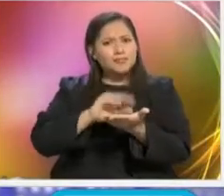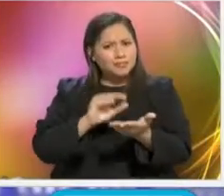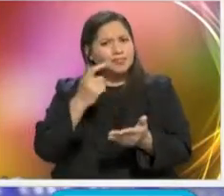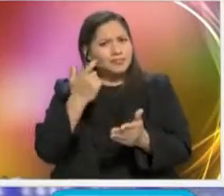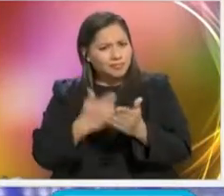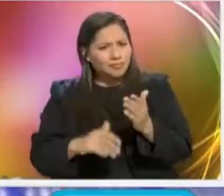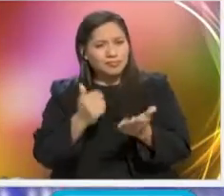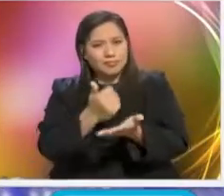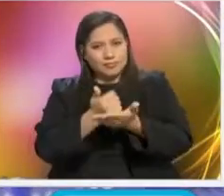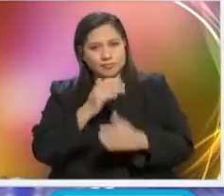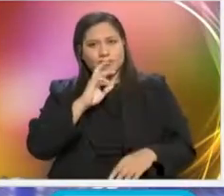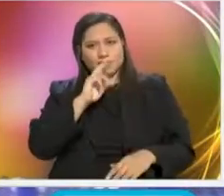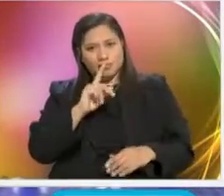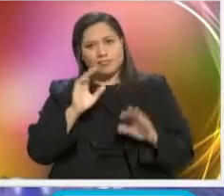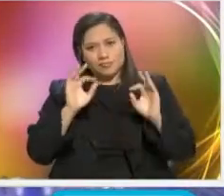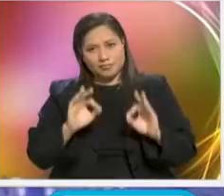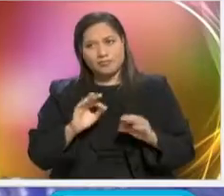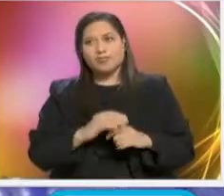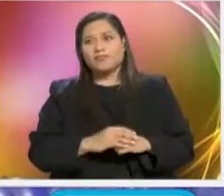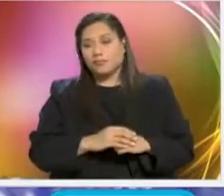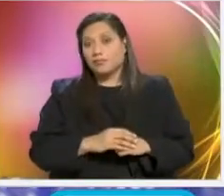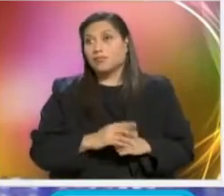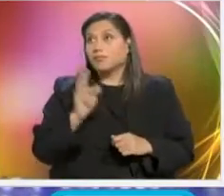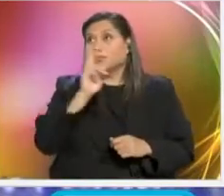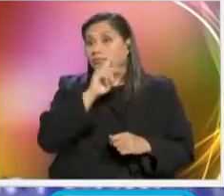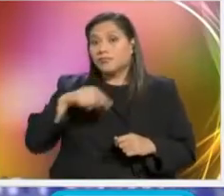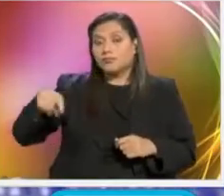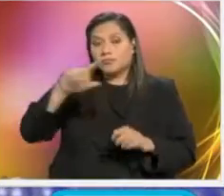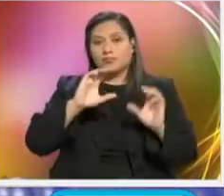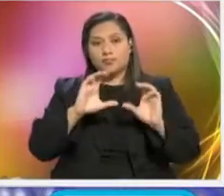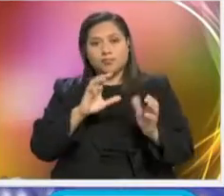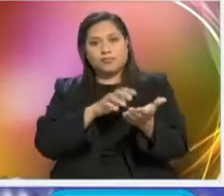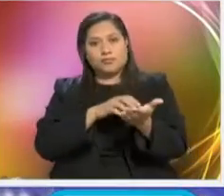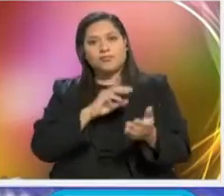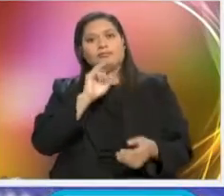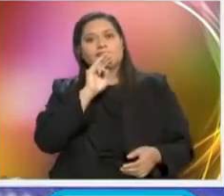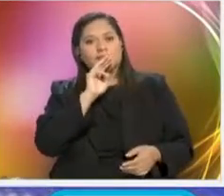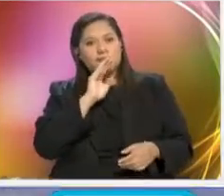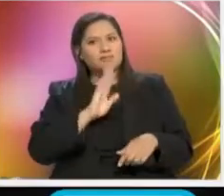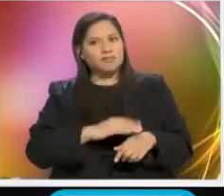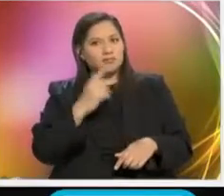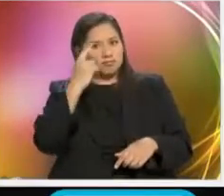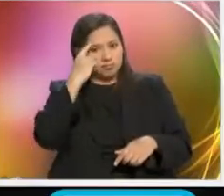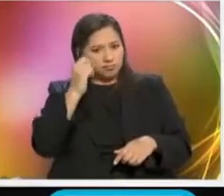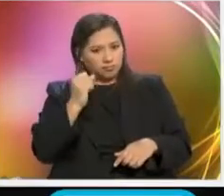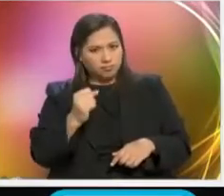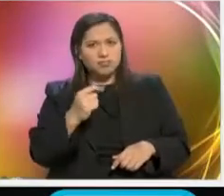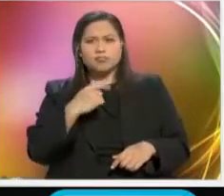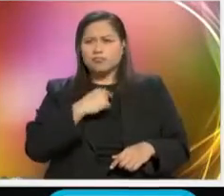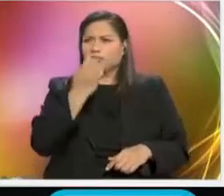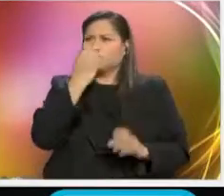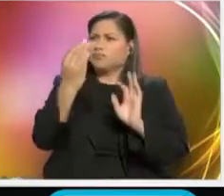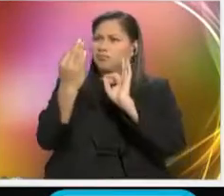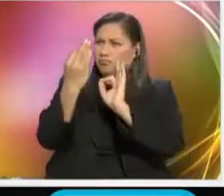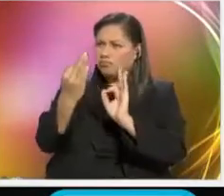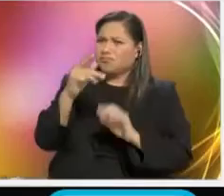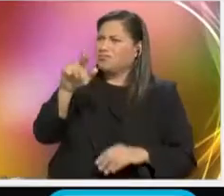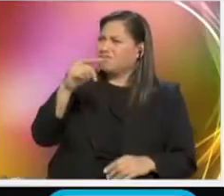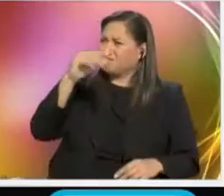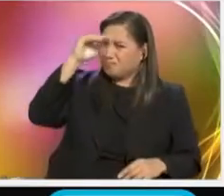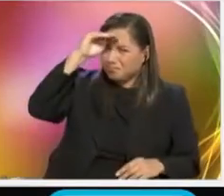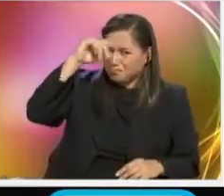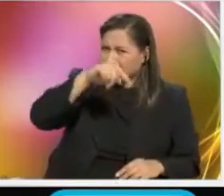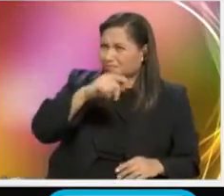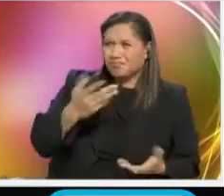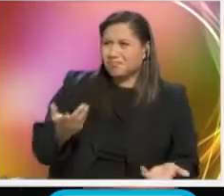mucho más a la ecología, ¿no? Claro, no le pegas al medio ambiente, ya por lo Exacto. menos. Y una Hay algo mamá ahí. un poquito más radical me dijo, no, yo hablé con la escuela, dije, esto me parece que